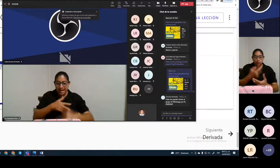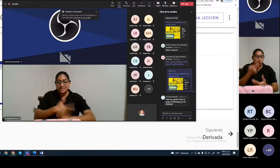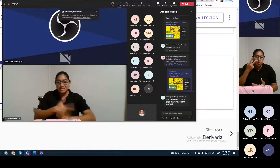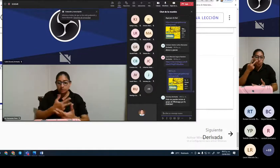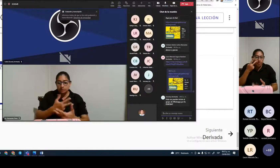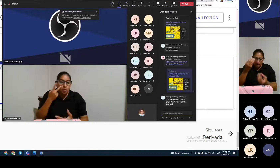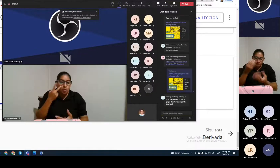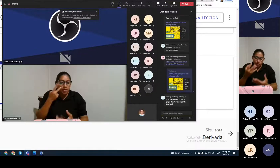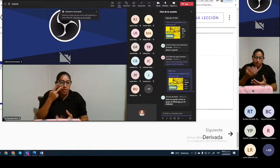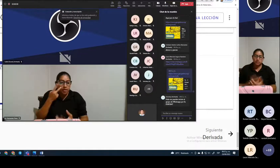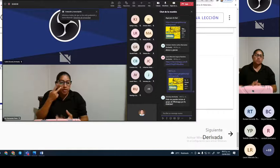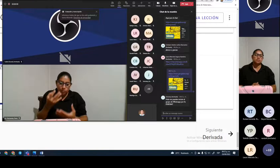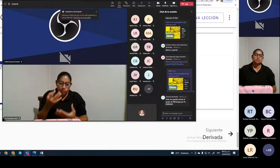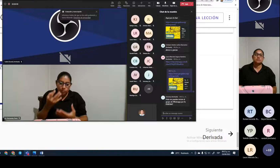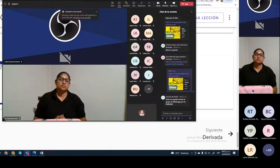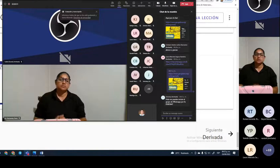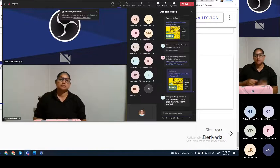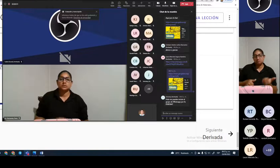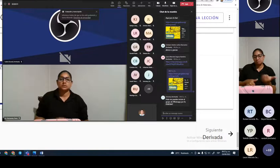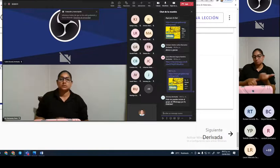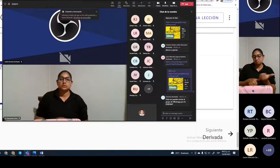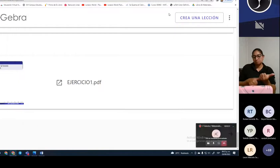Con mucho gusto, sí.